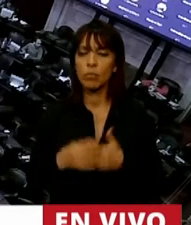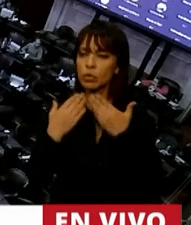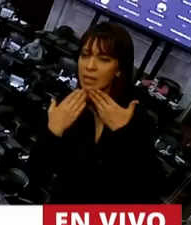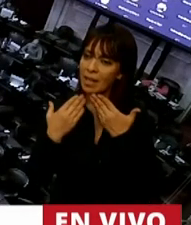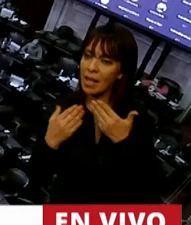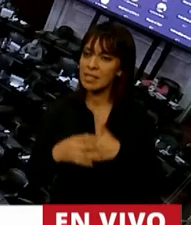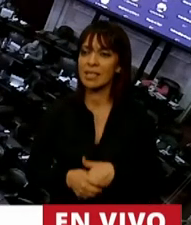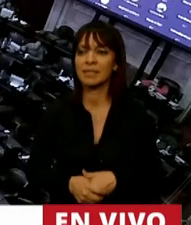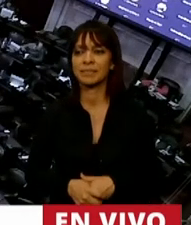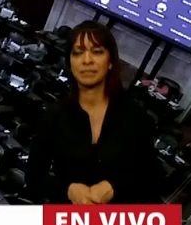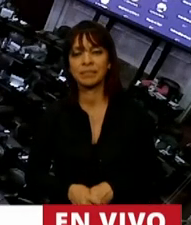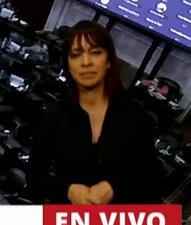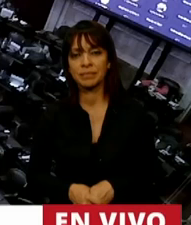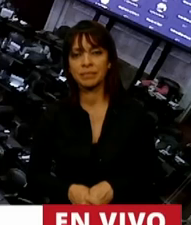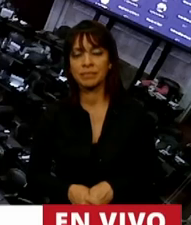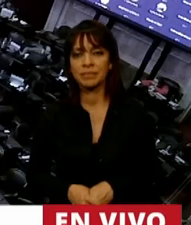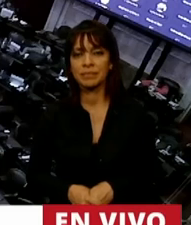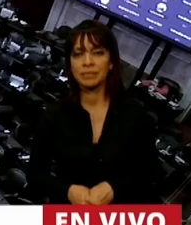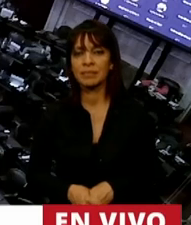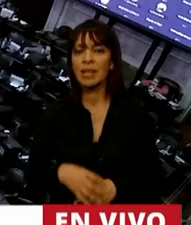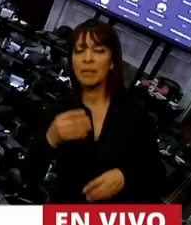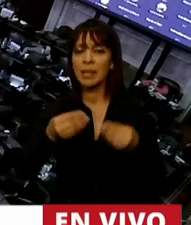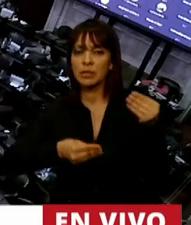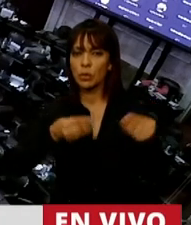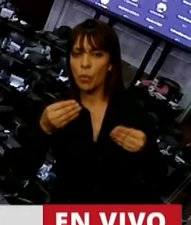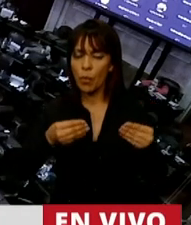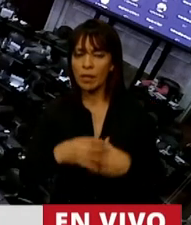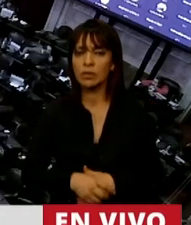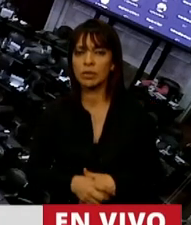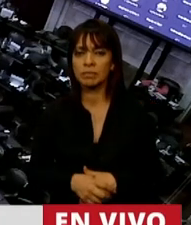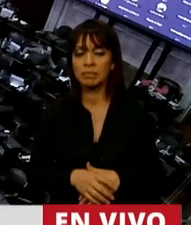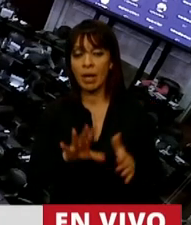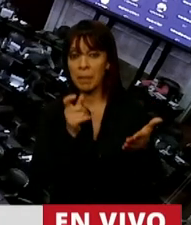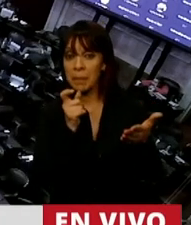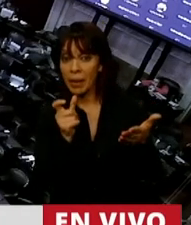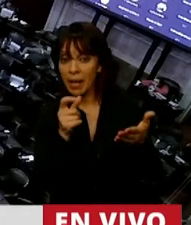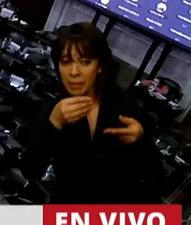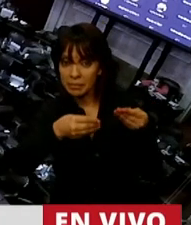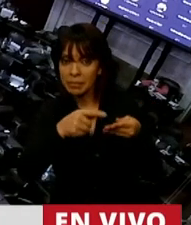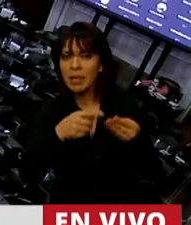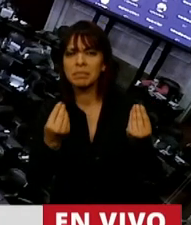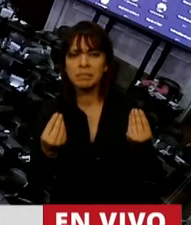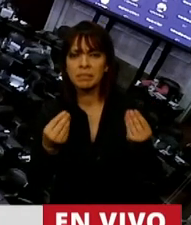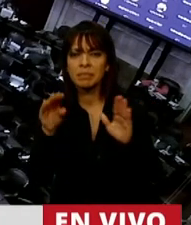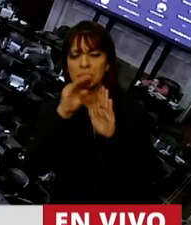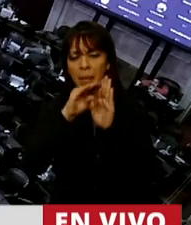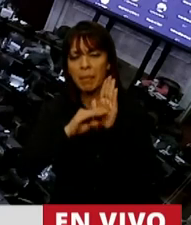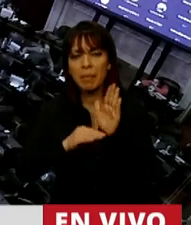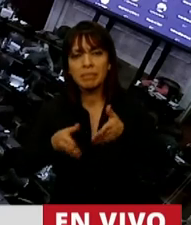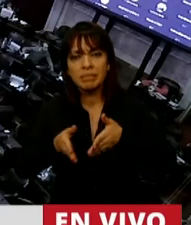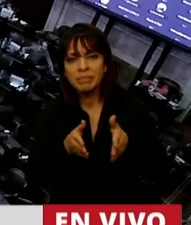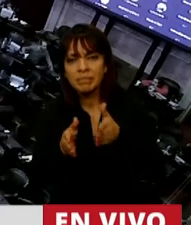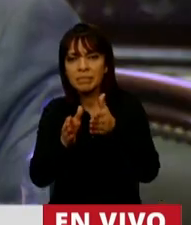Gracias, señor presidente. El presupuesto, por su propia definición, es la hoja de ruta de un gobierno en